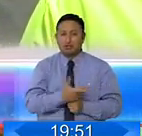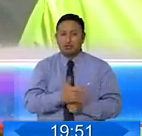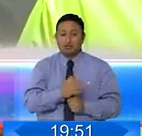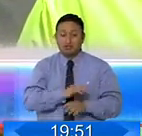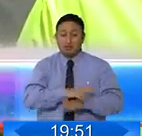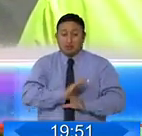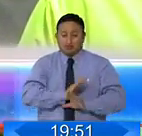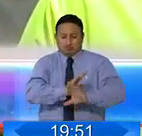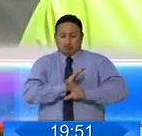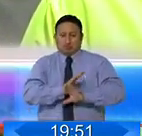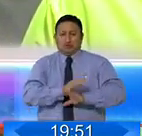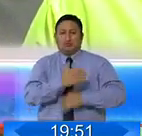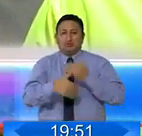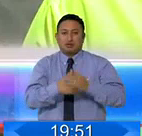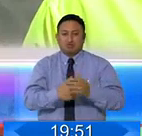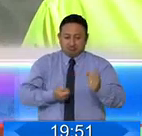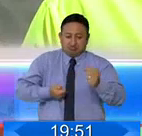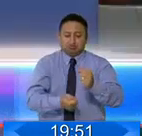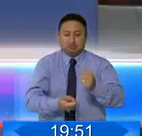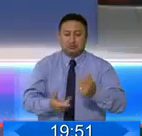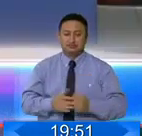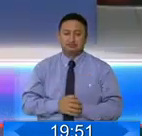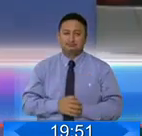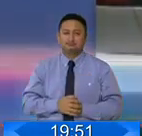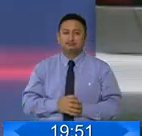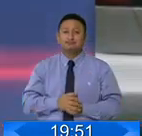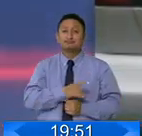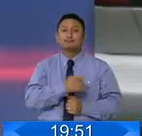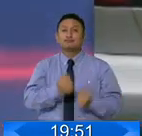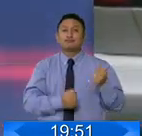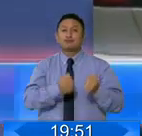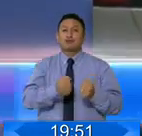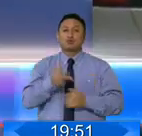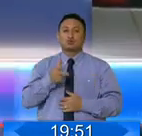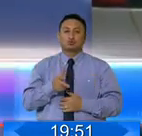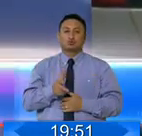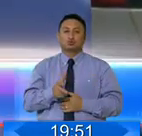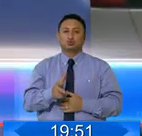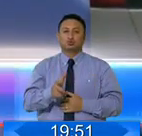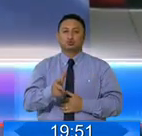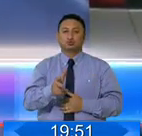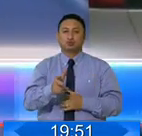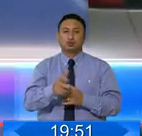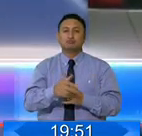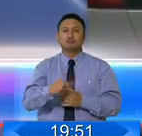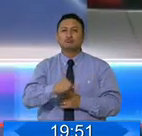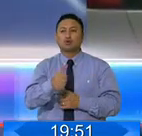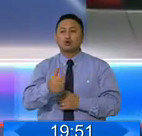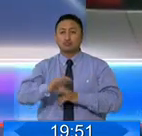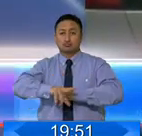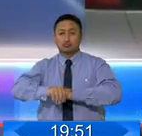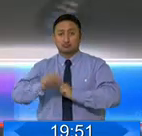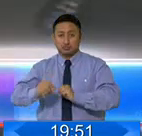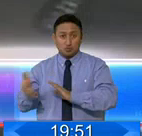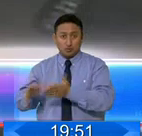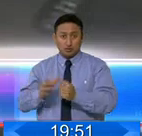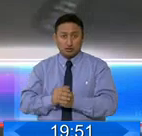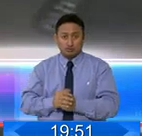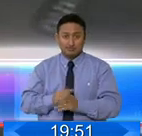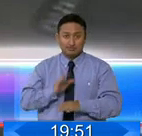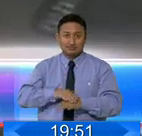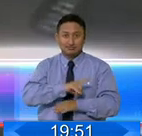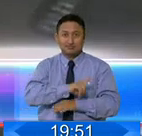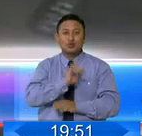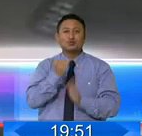al robo y posteriormente son acuchilladas. El vehículo en el que circulaban aparentemente aparece en otros asaltos con muerte. Gracias a